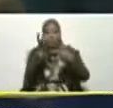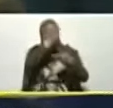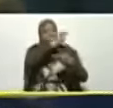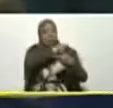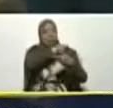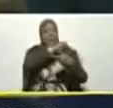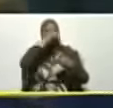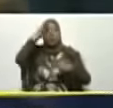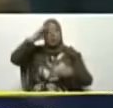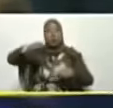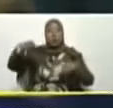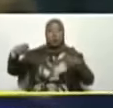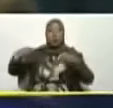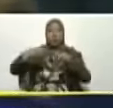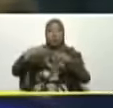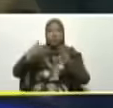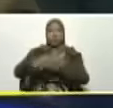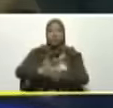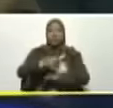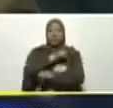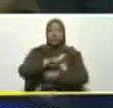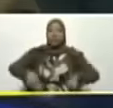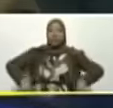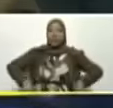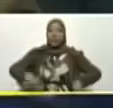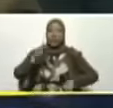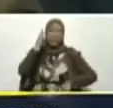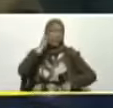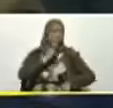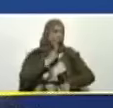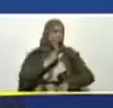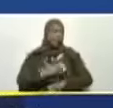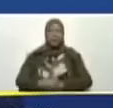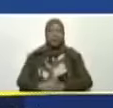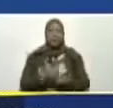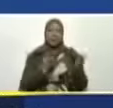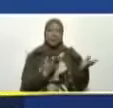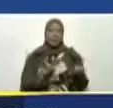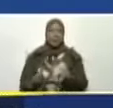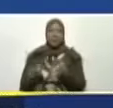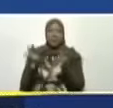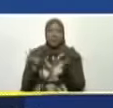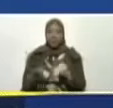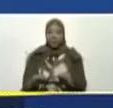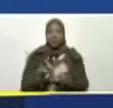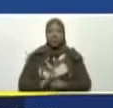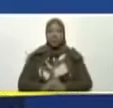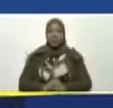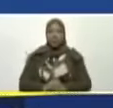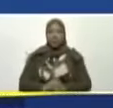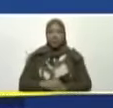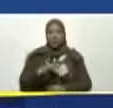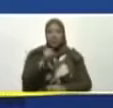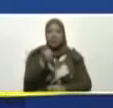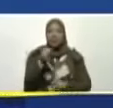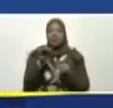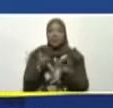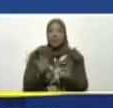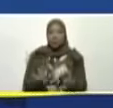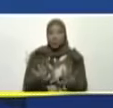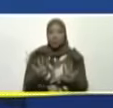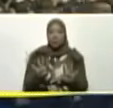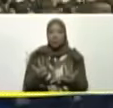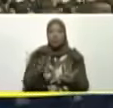y capitán de fragata de la Fuerza Armada Nacional Bolivariana. Bien merecido. 19 tenientes